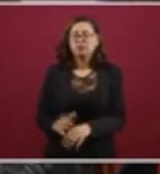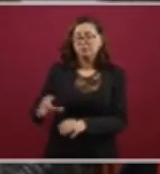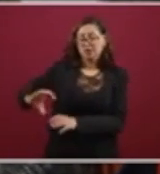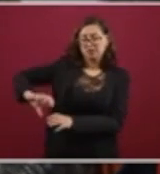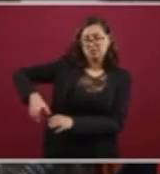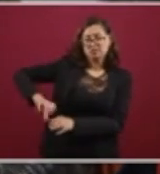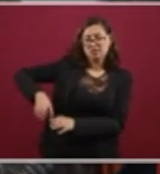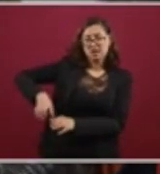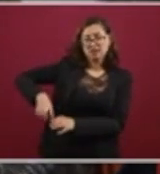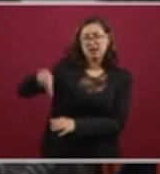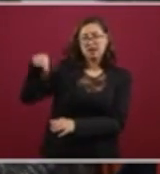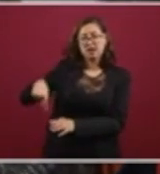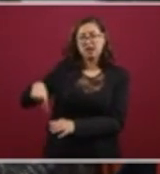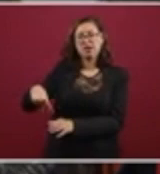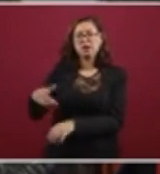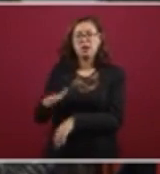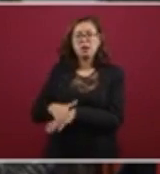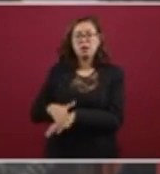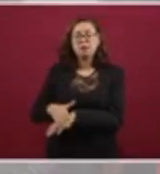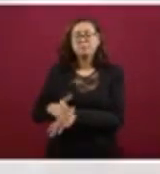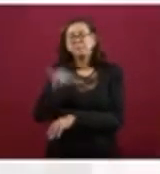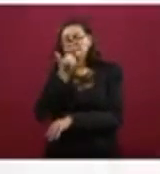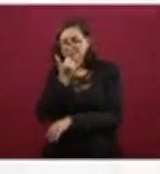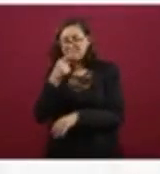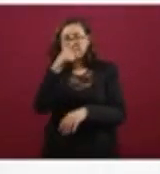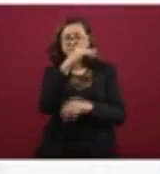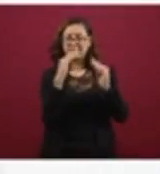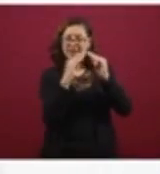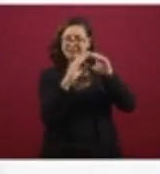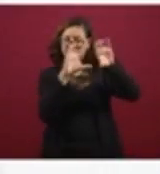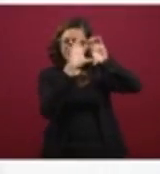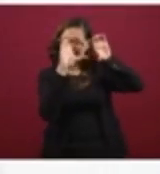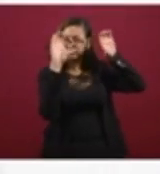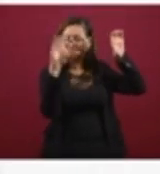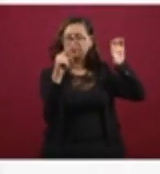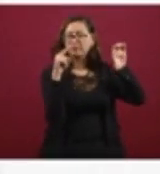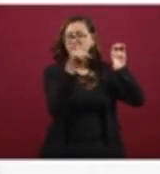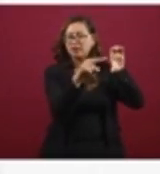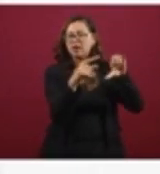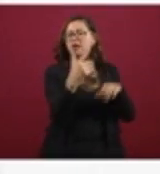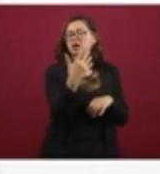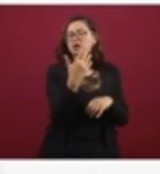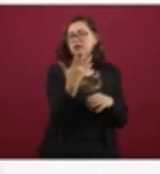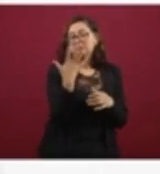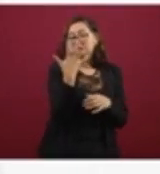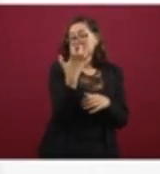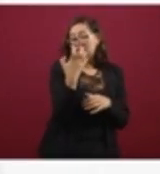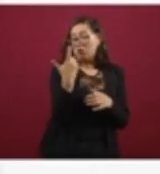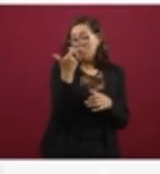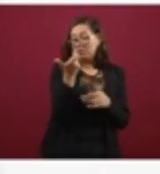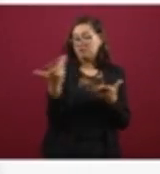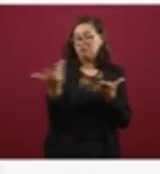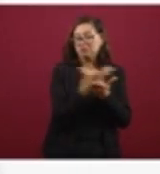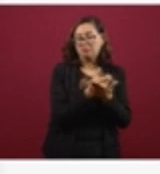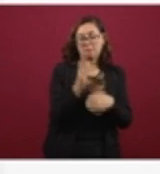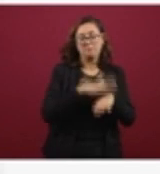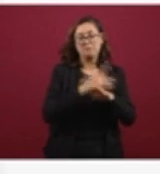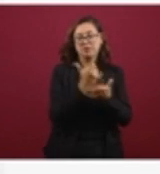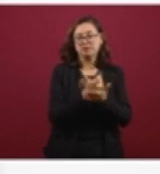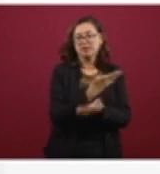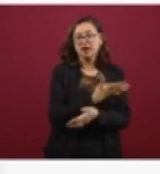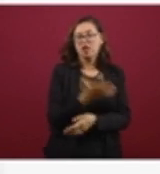estacionario, el precio y el margen más alto, un margen de 5 pesos con 30 centavos en La Paz,